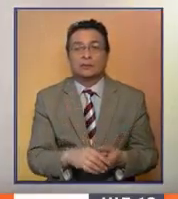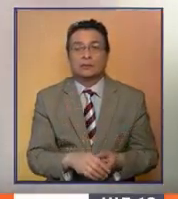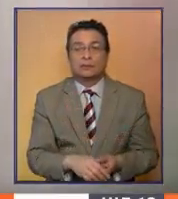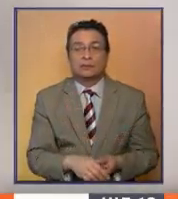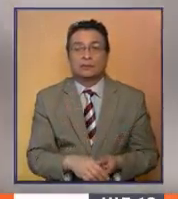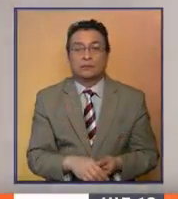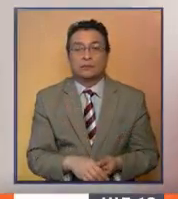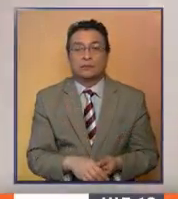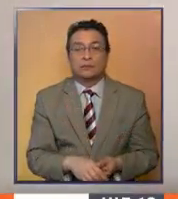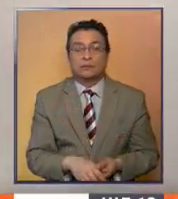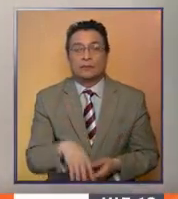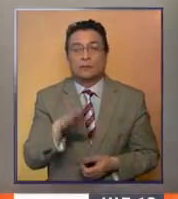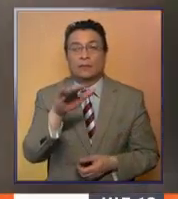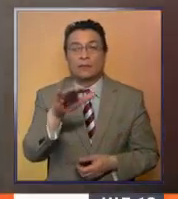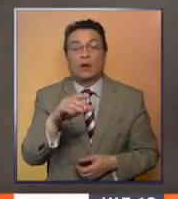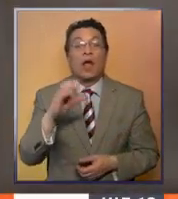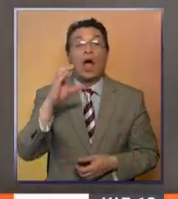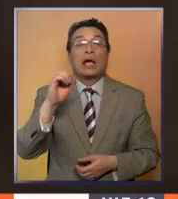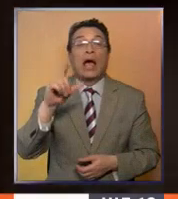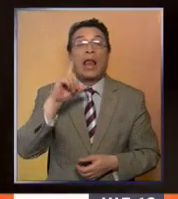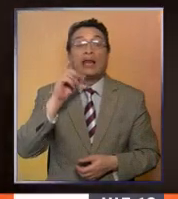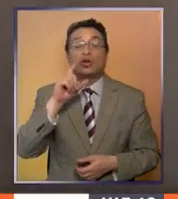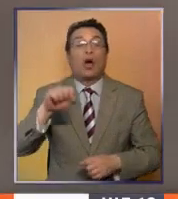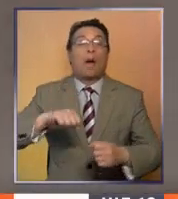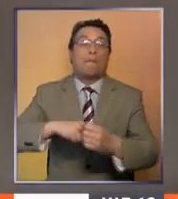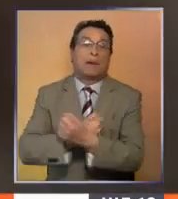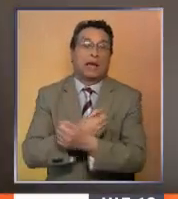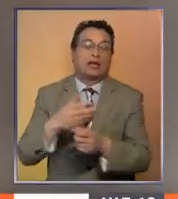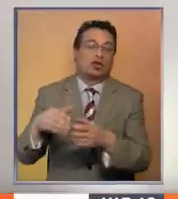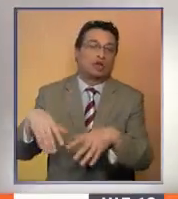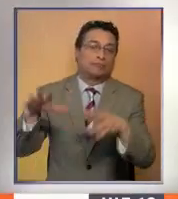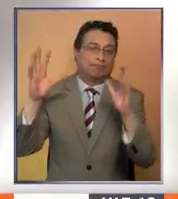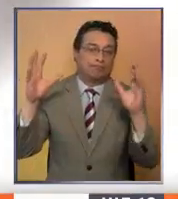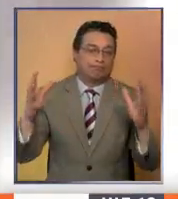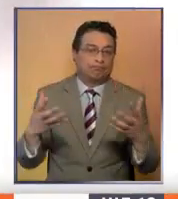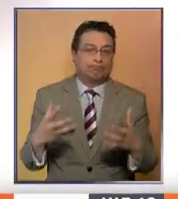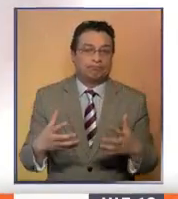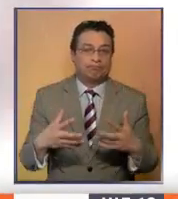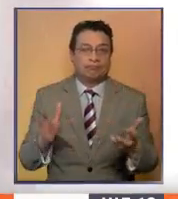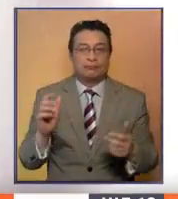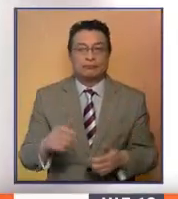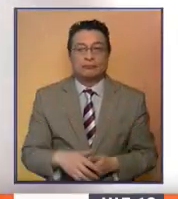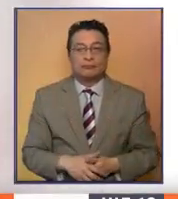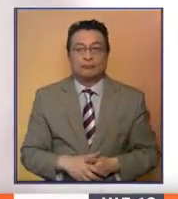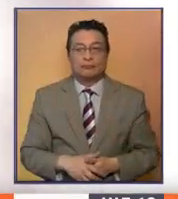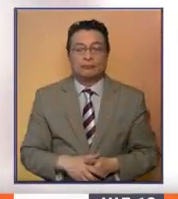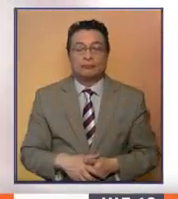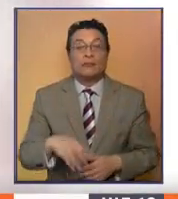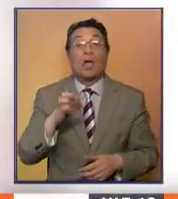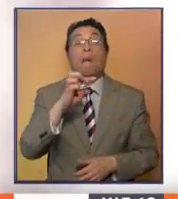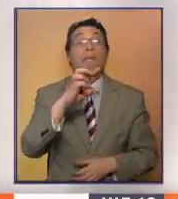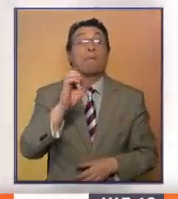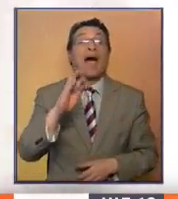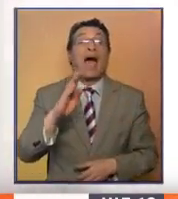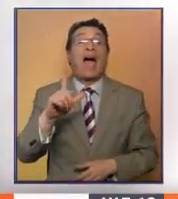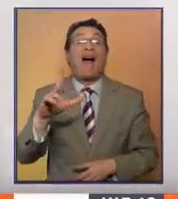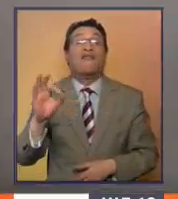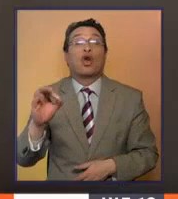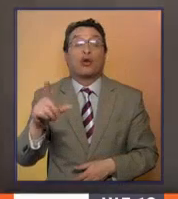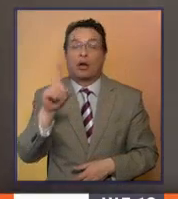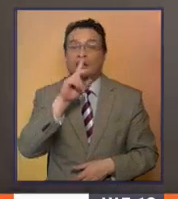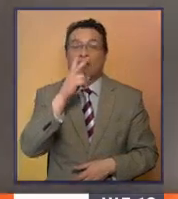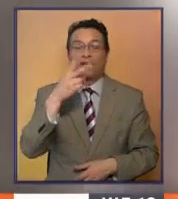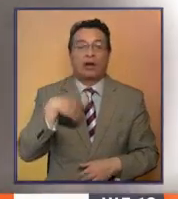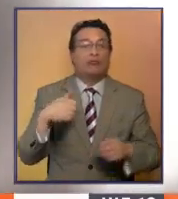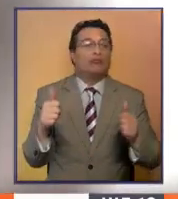el pablito tal vez supimos que era al fogón quien el pablito salió en la tele con